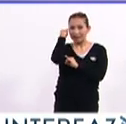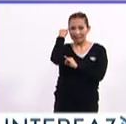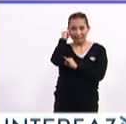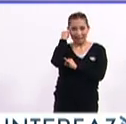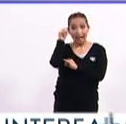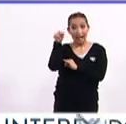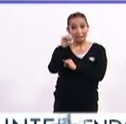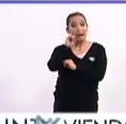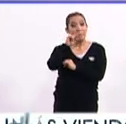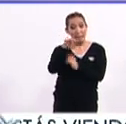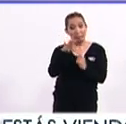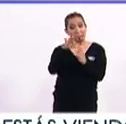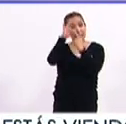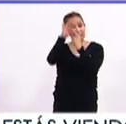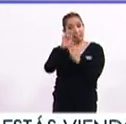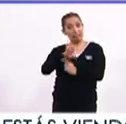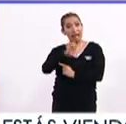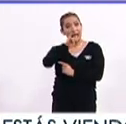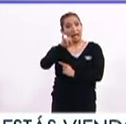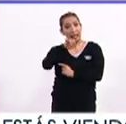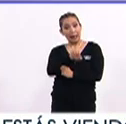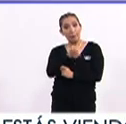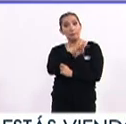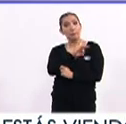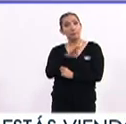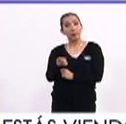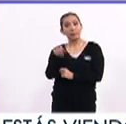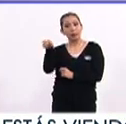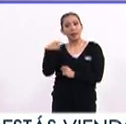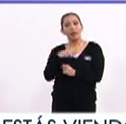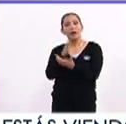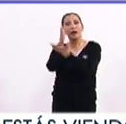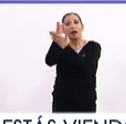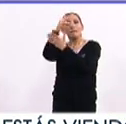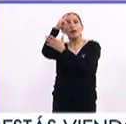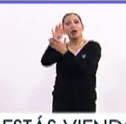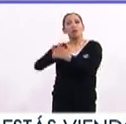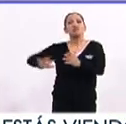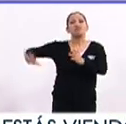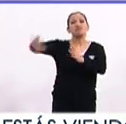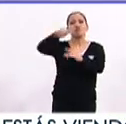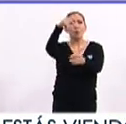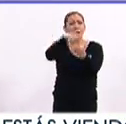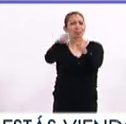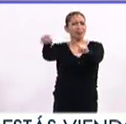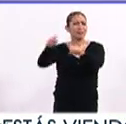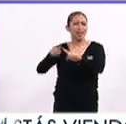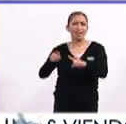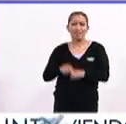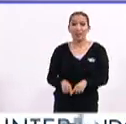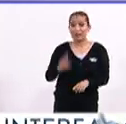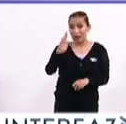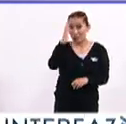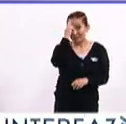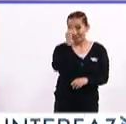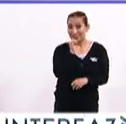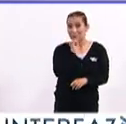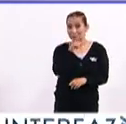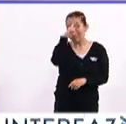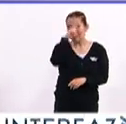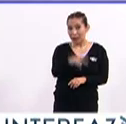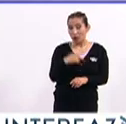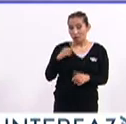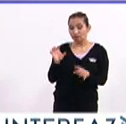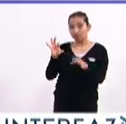Indígenas será también un eje que podrá llevar a México hasta más horizontes. Recordemos que también